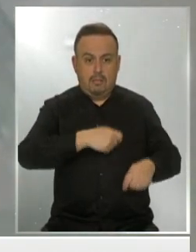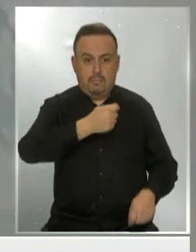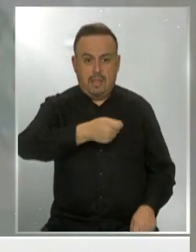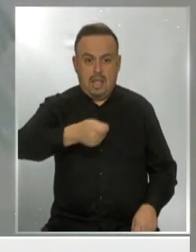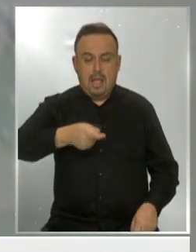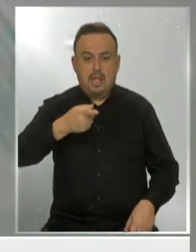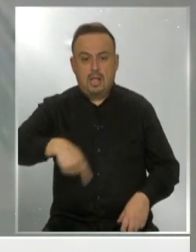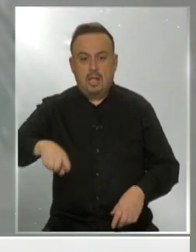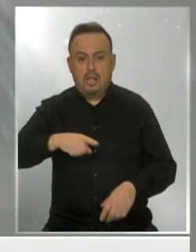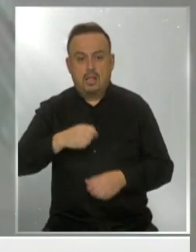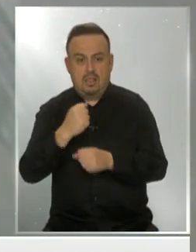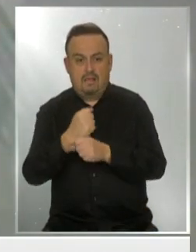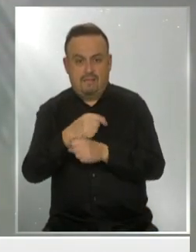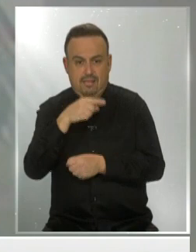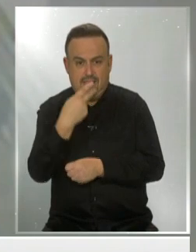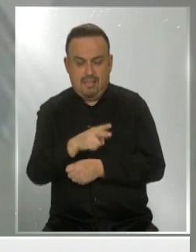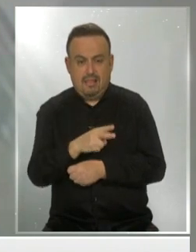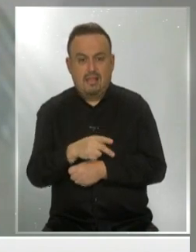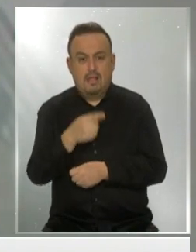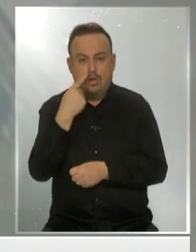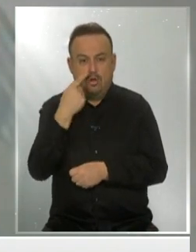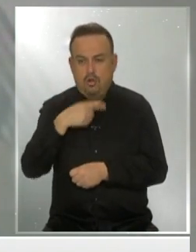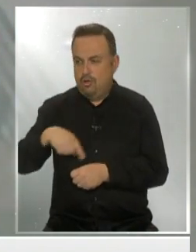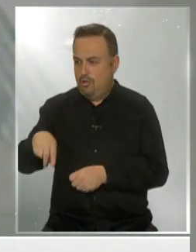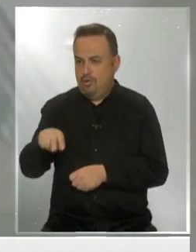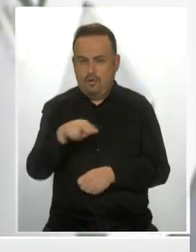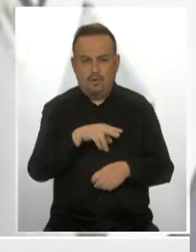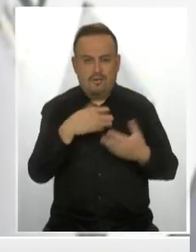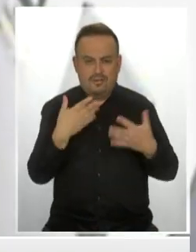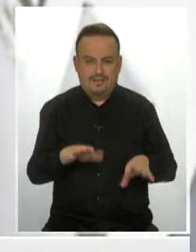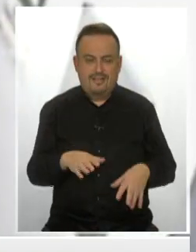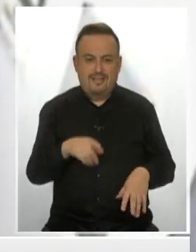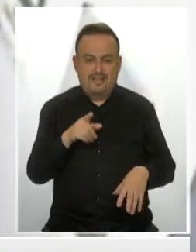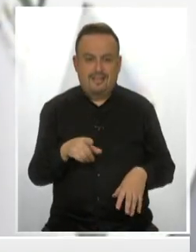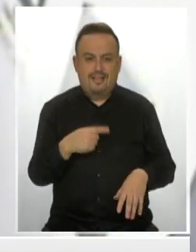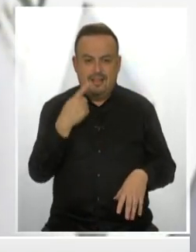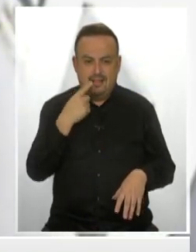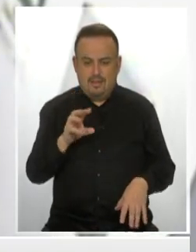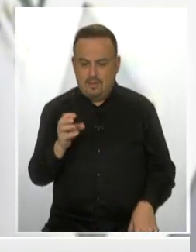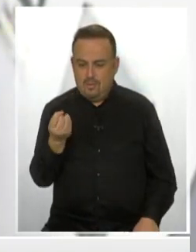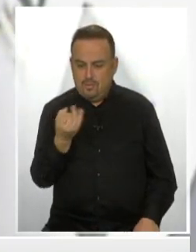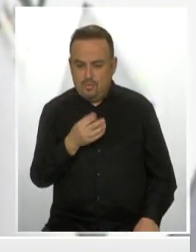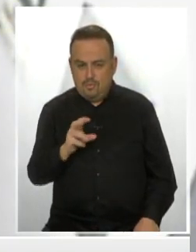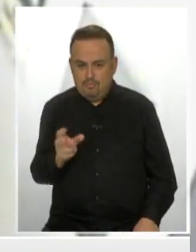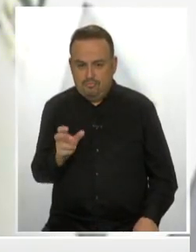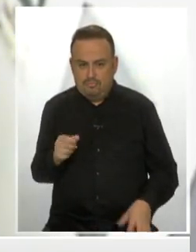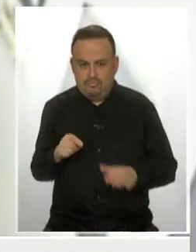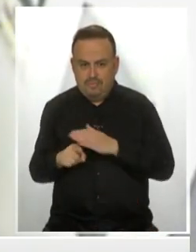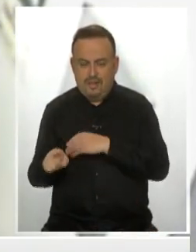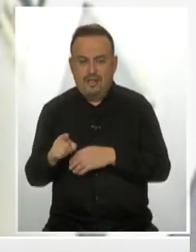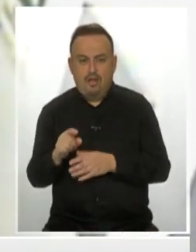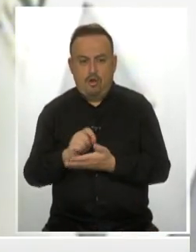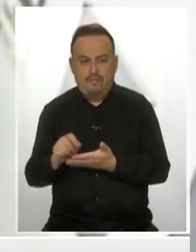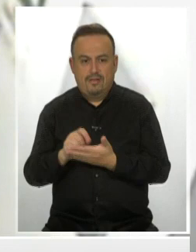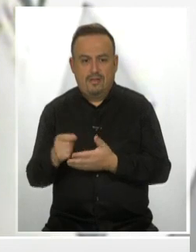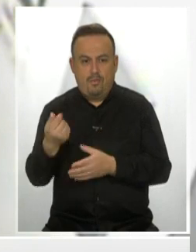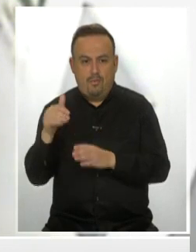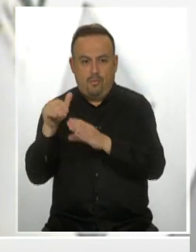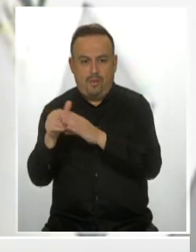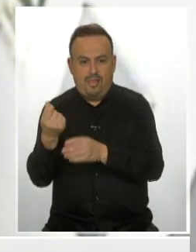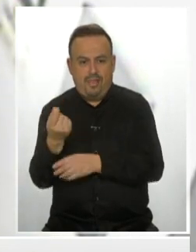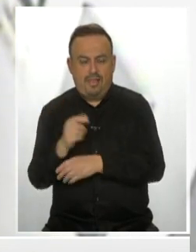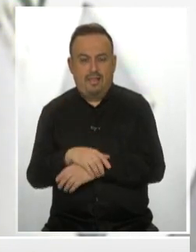otro trabajador de la sucursal conocía las dependencias del lugar tenía las claves de acceso a las oficinas donde se guardaba el dinero